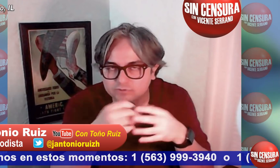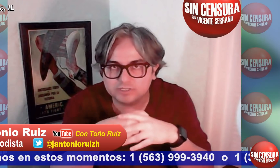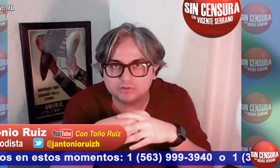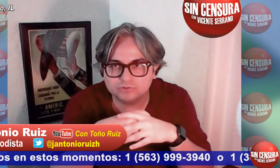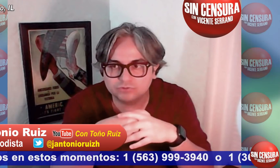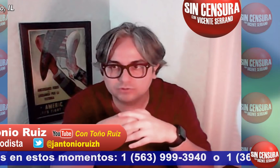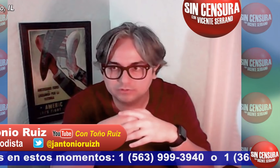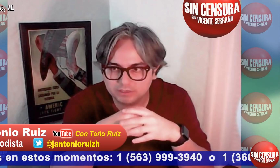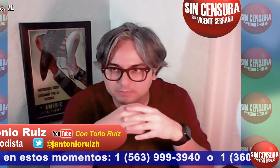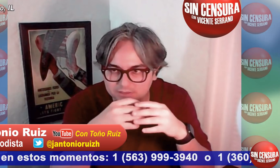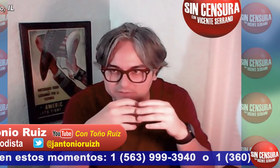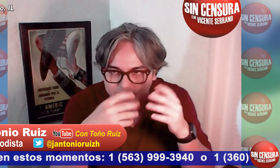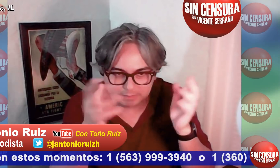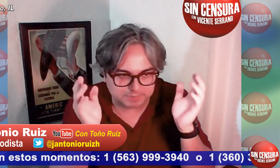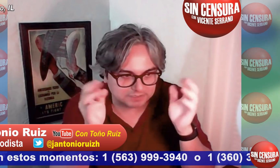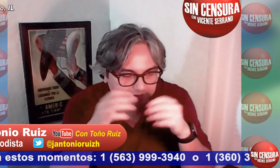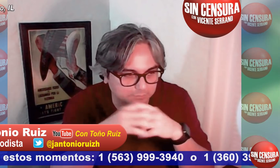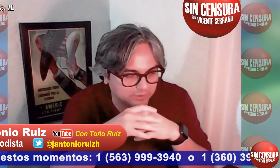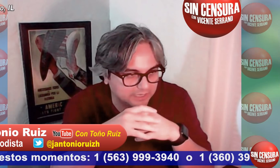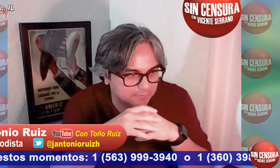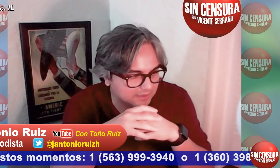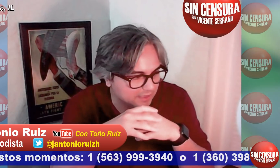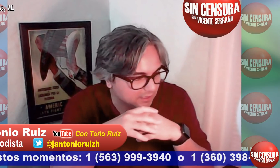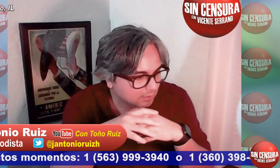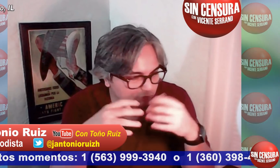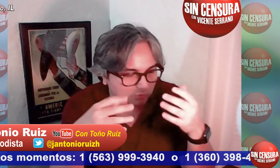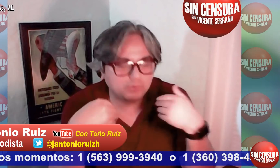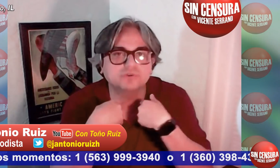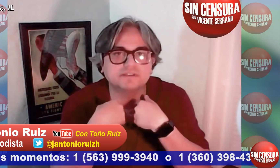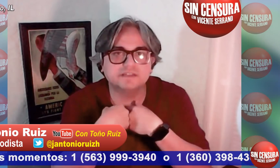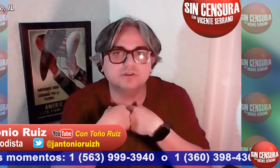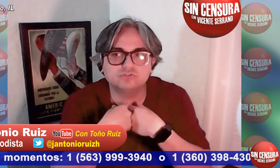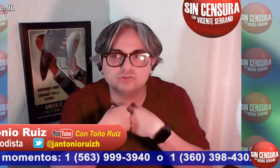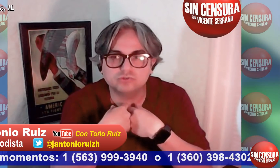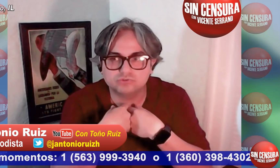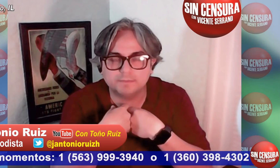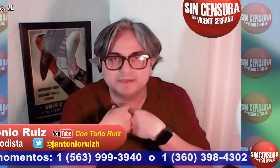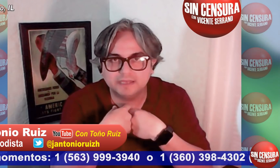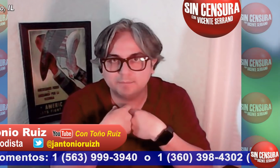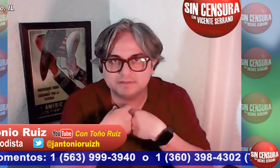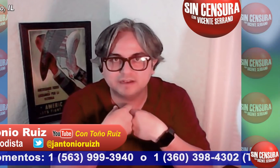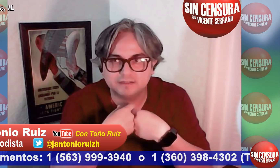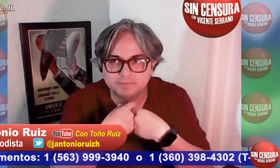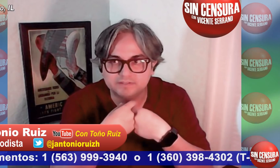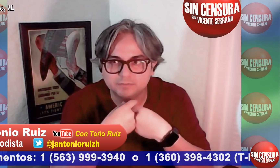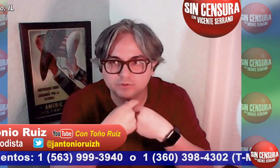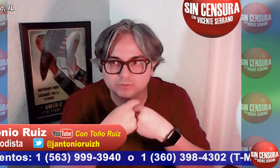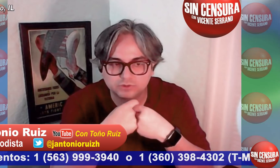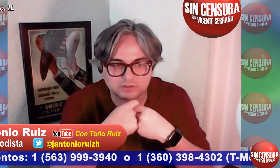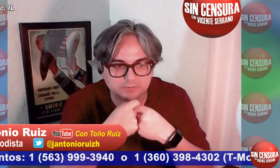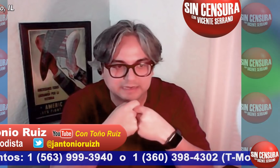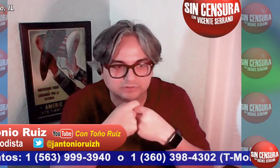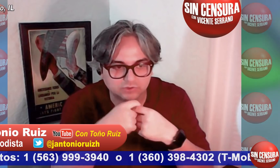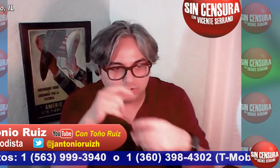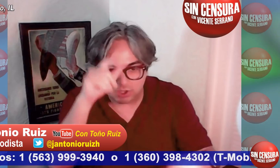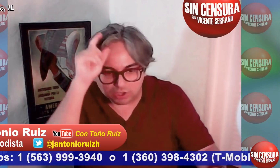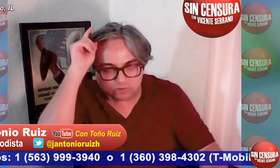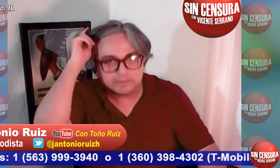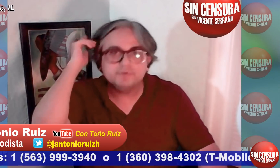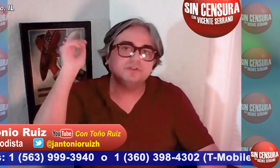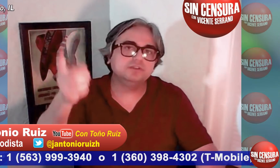porquería a los niños, ¿no? Que venden estas papitas y porquería y media. Por supuesto que está en nosotros, también hay que pensar en el principio de